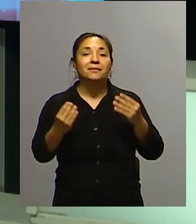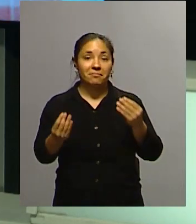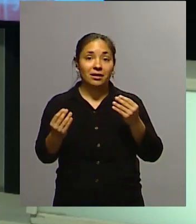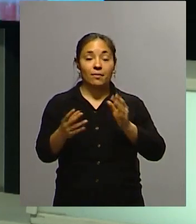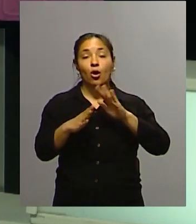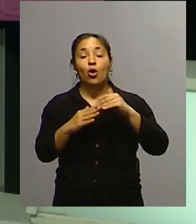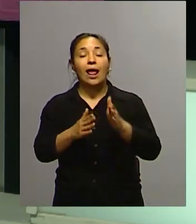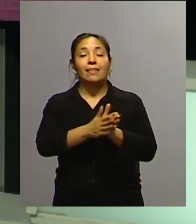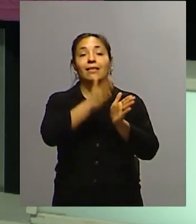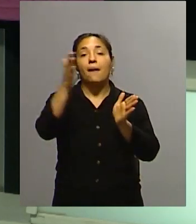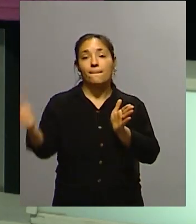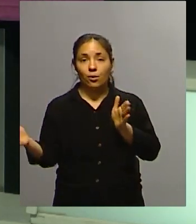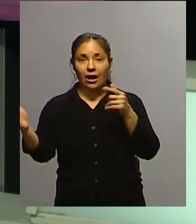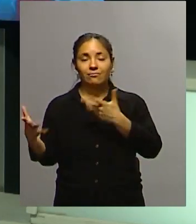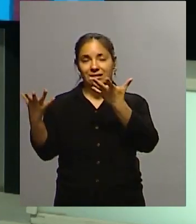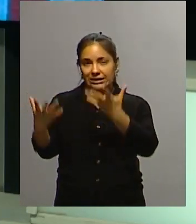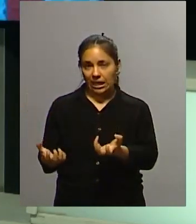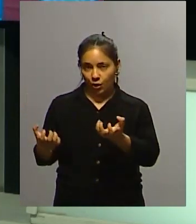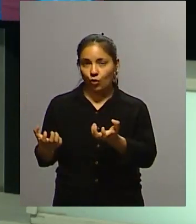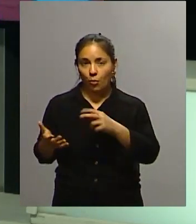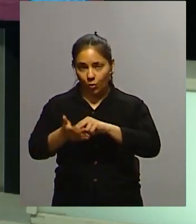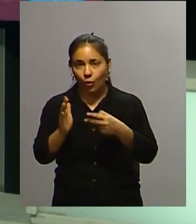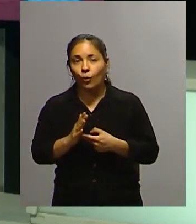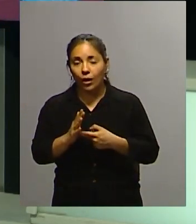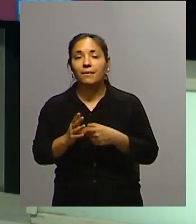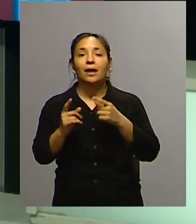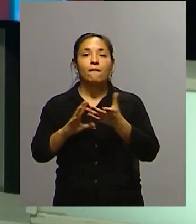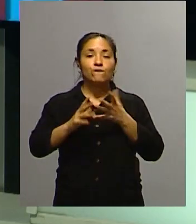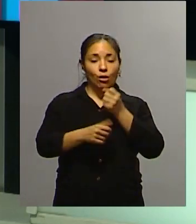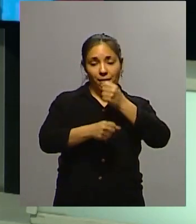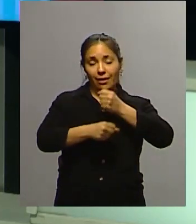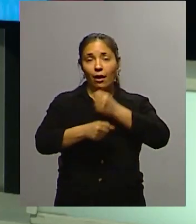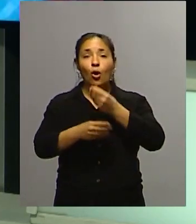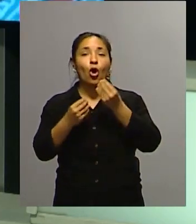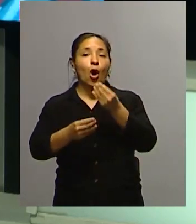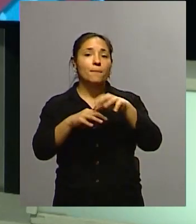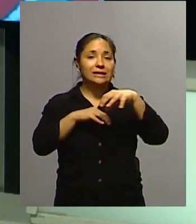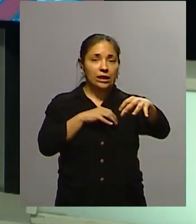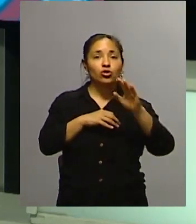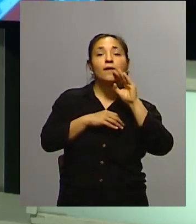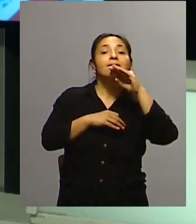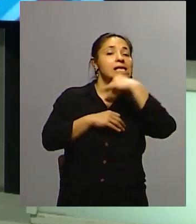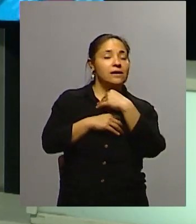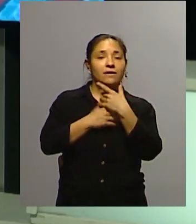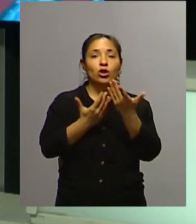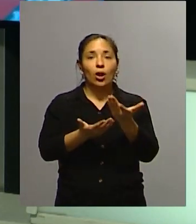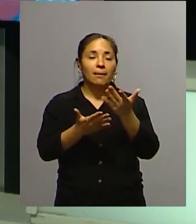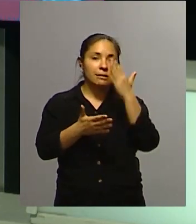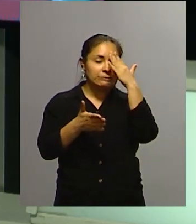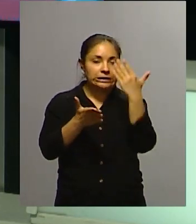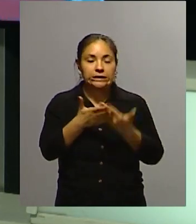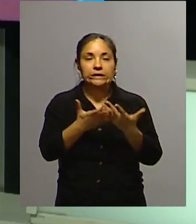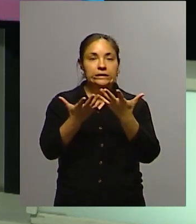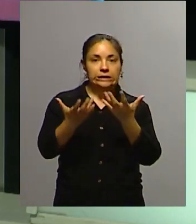nueva temporada donde se habla de escasez hídrica. ¿Cómo se trabaja desde el sector vitivinícola para enfrentar esta